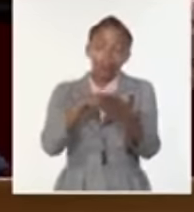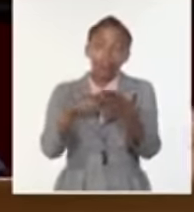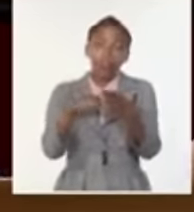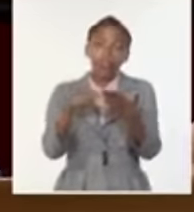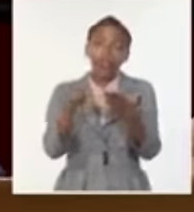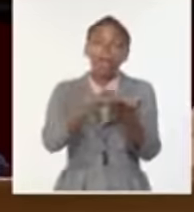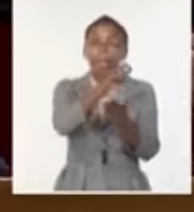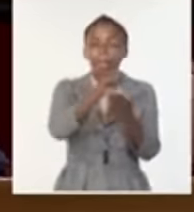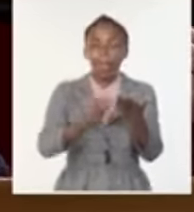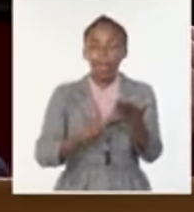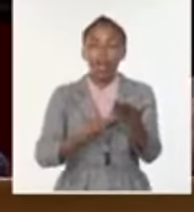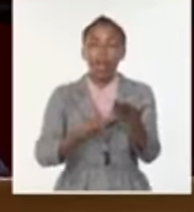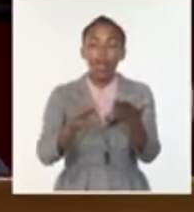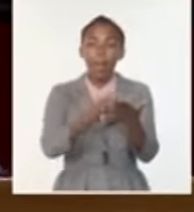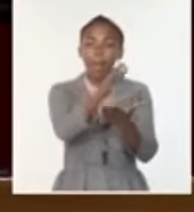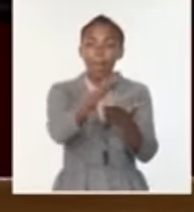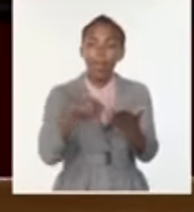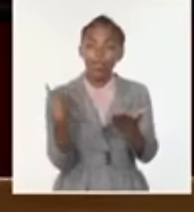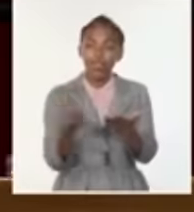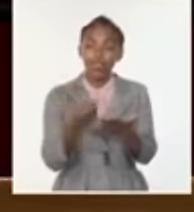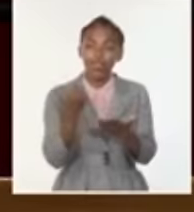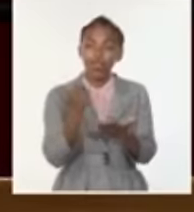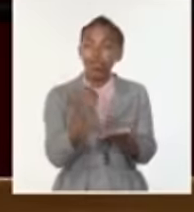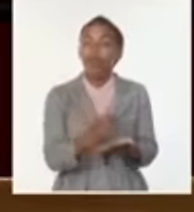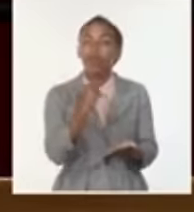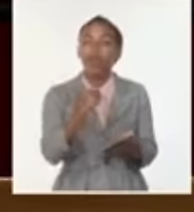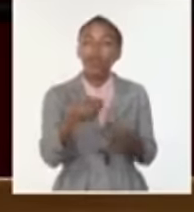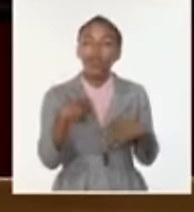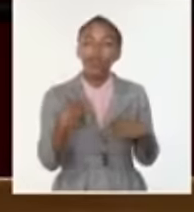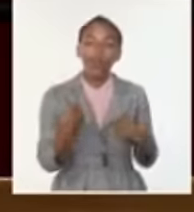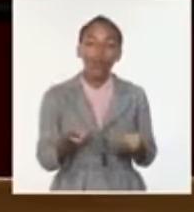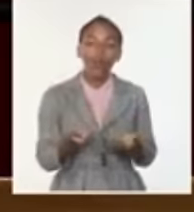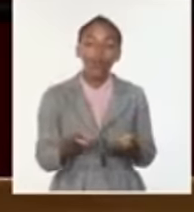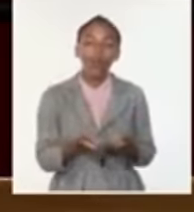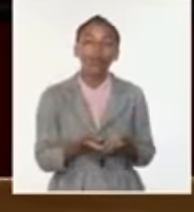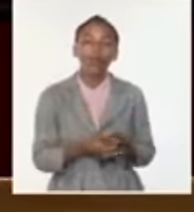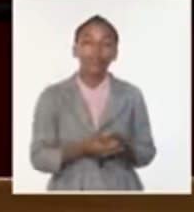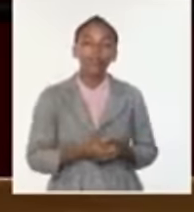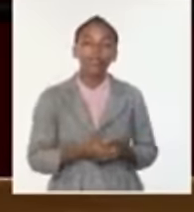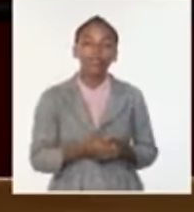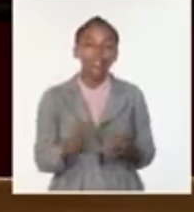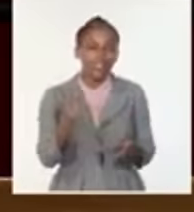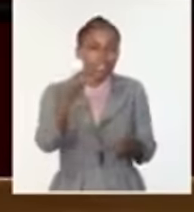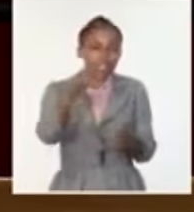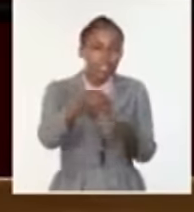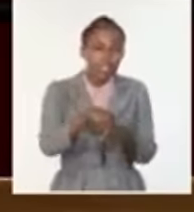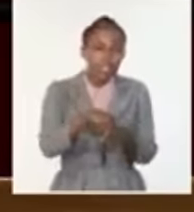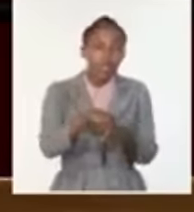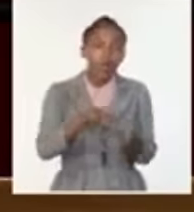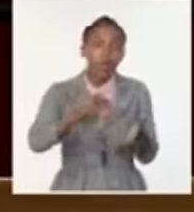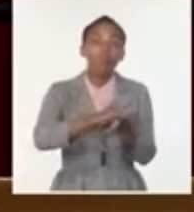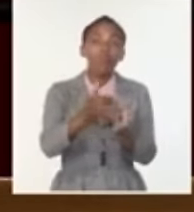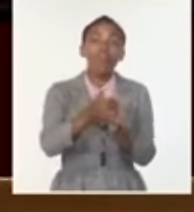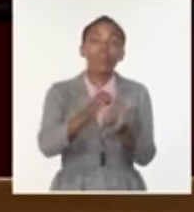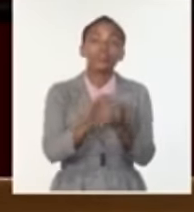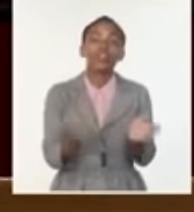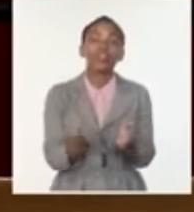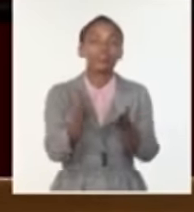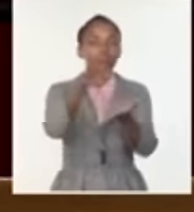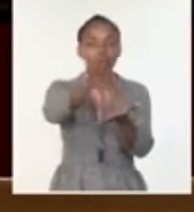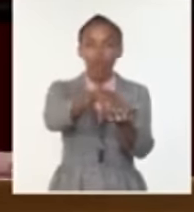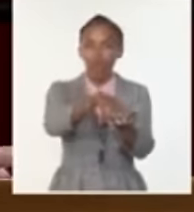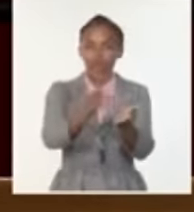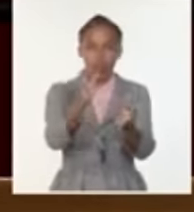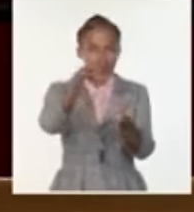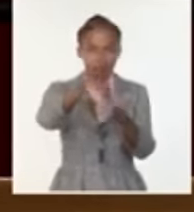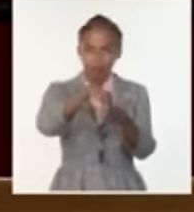que estamos actualizando para todos los sectores económicos no estatales no incluyen a los proyectos de desarrollo local. Por tanto, ahora esto